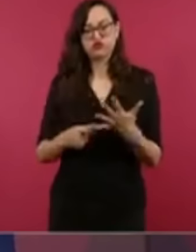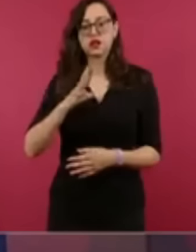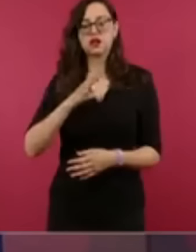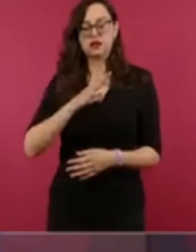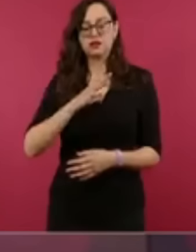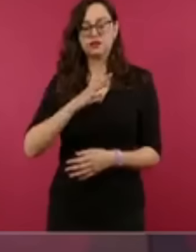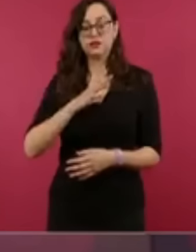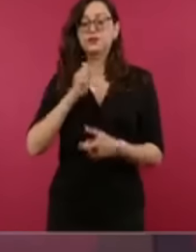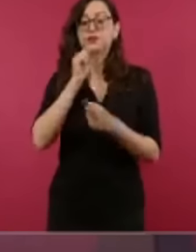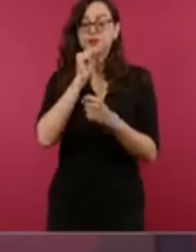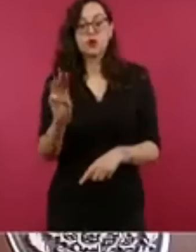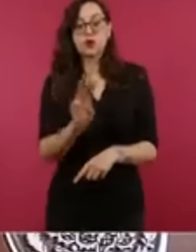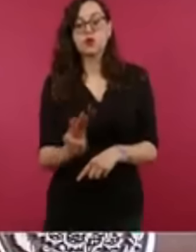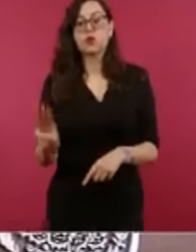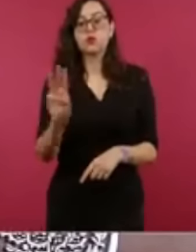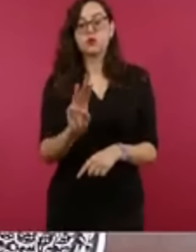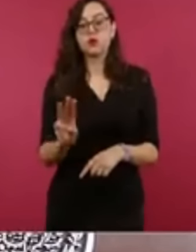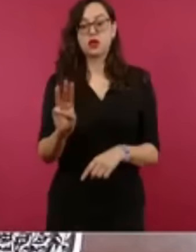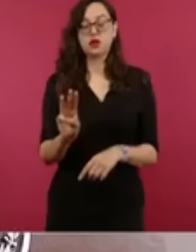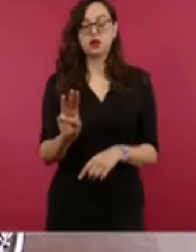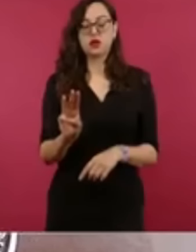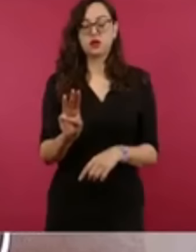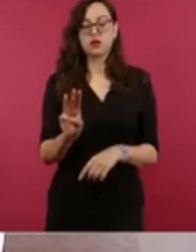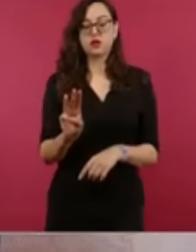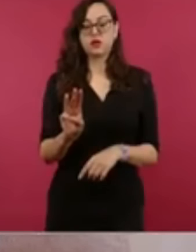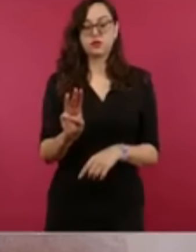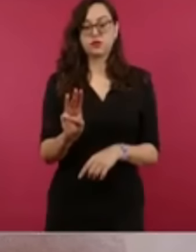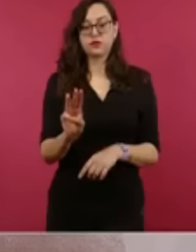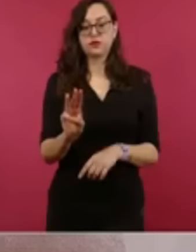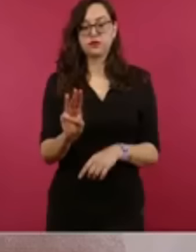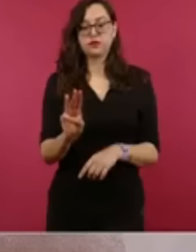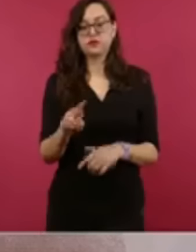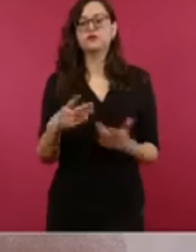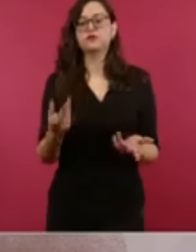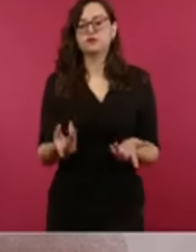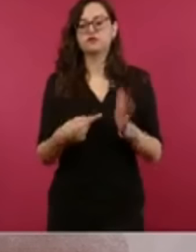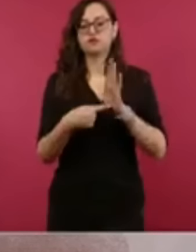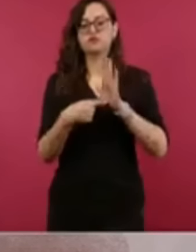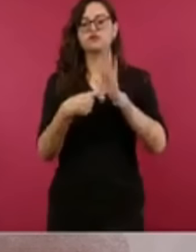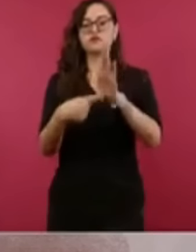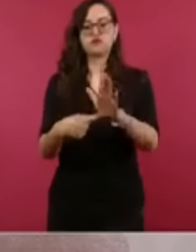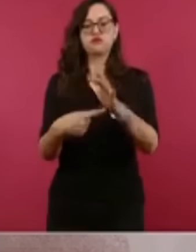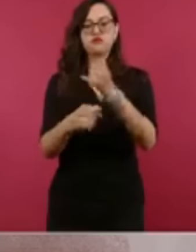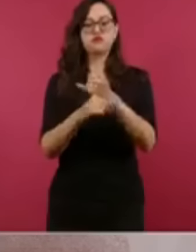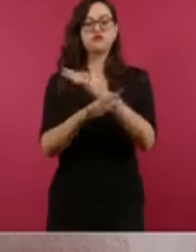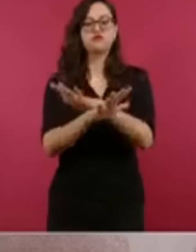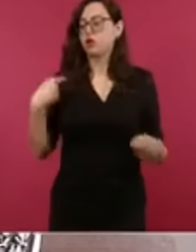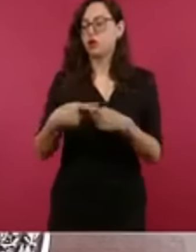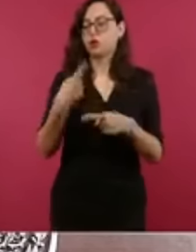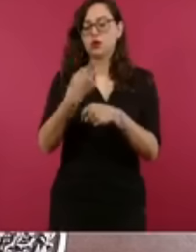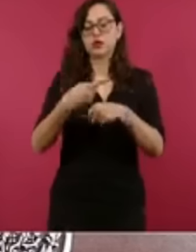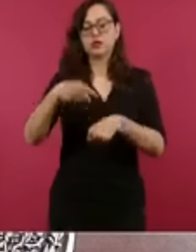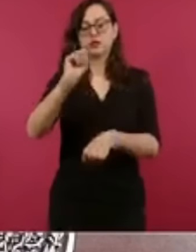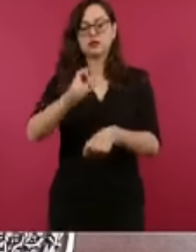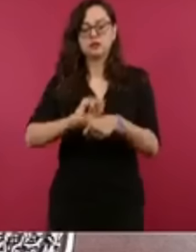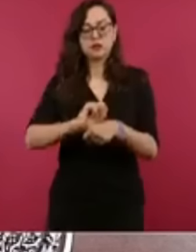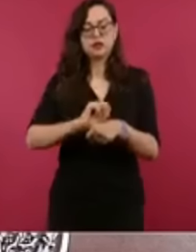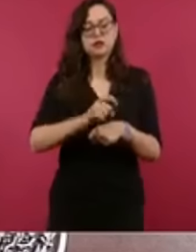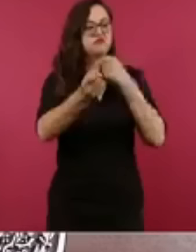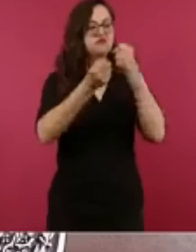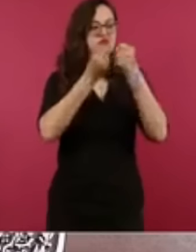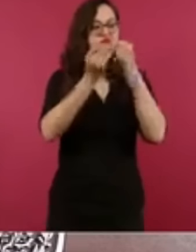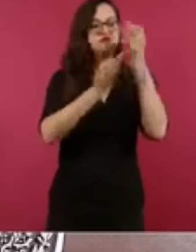también, como es miércoles, se va a informar sobre quién es quién en las mentiras de la